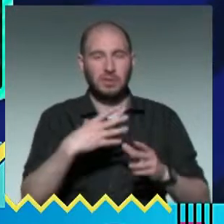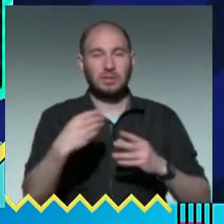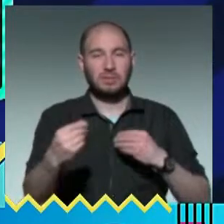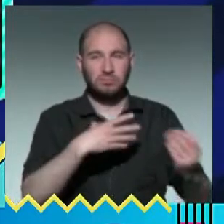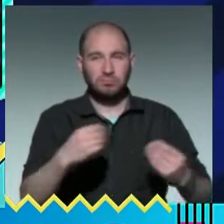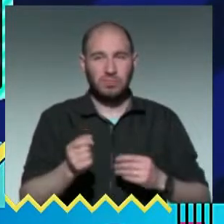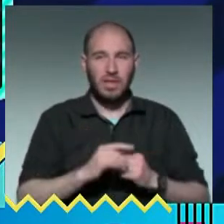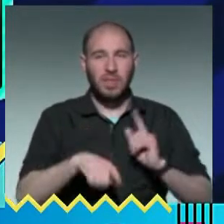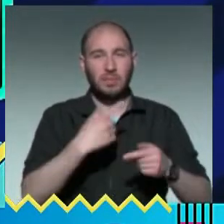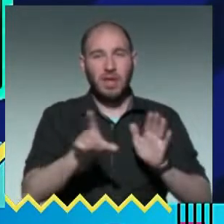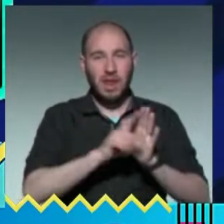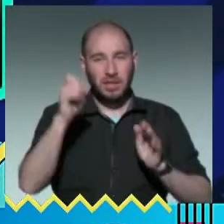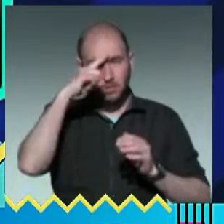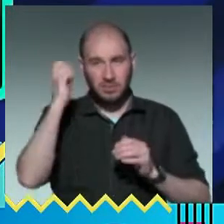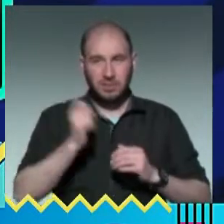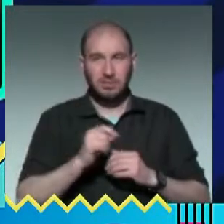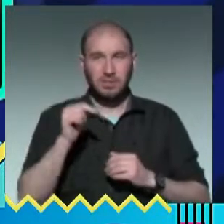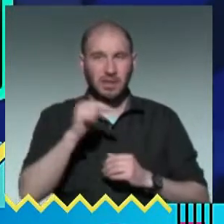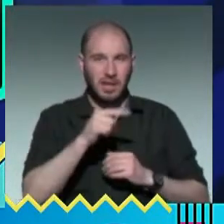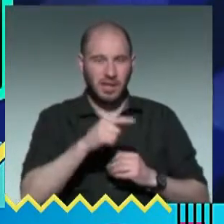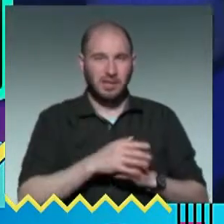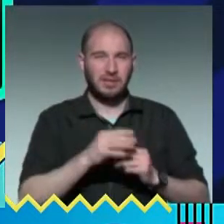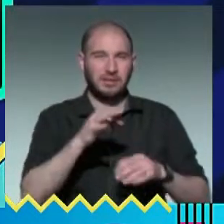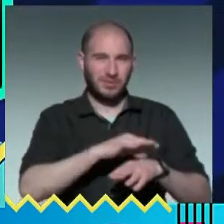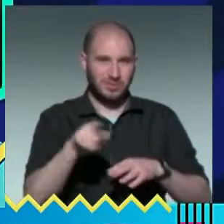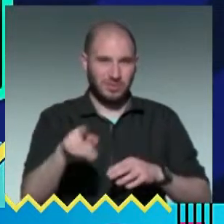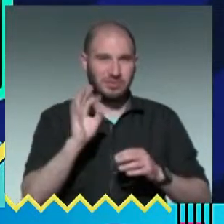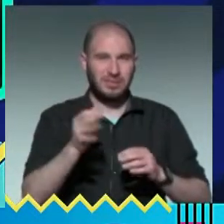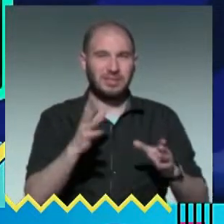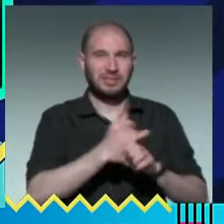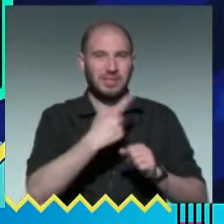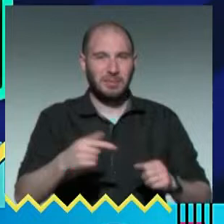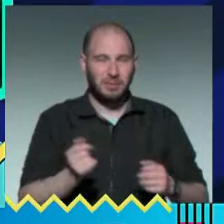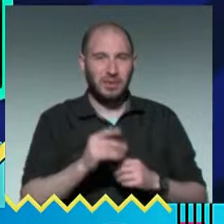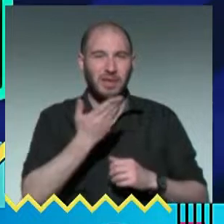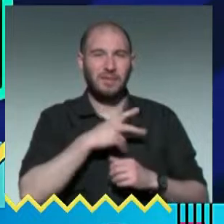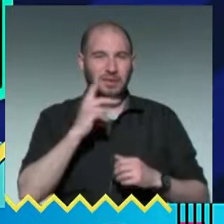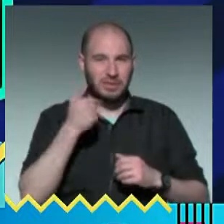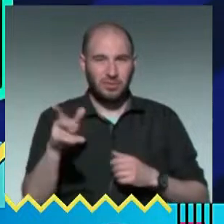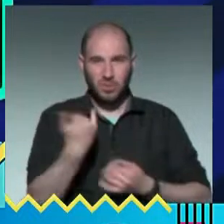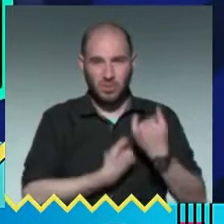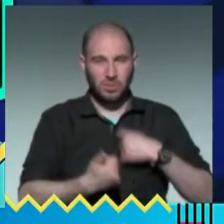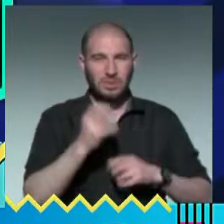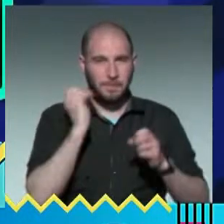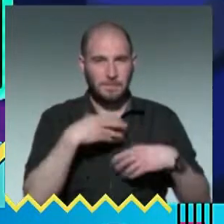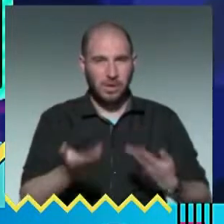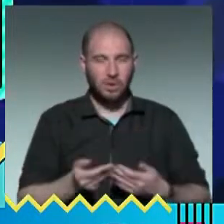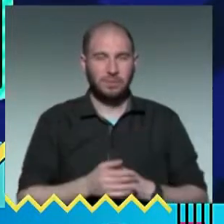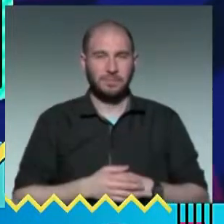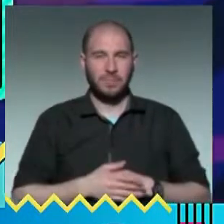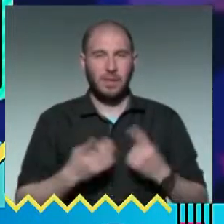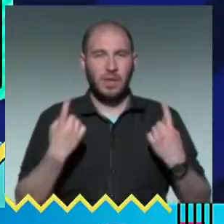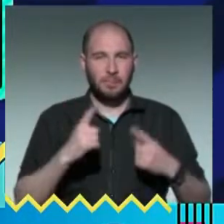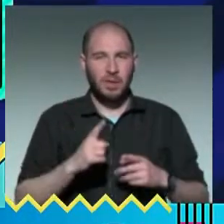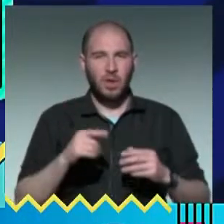aspectos por lo que luego fue la ley nacional. Ahí lo tenemos al doctor en transporte, Francisco Lozada, que nos puede ilustrar un poco mejor al respecto, pero